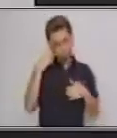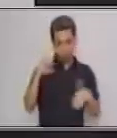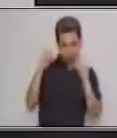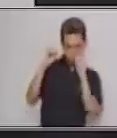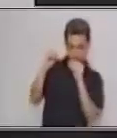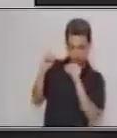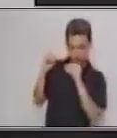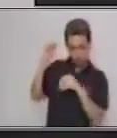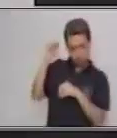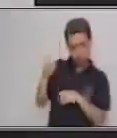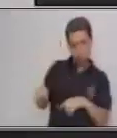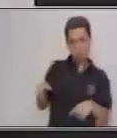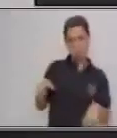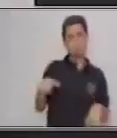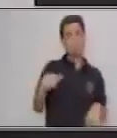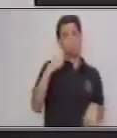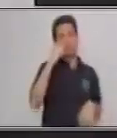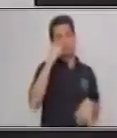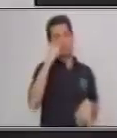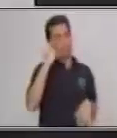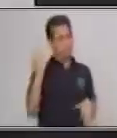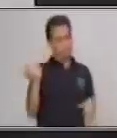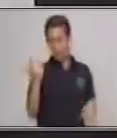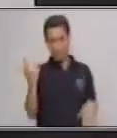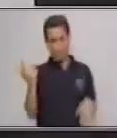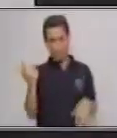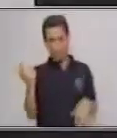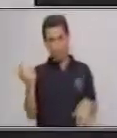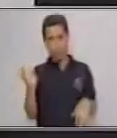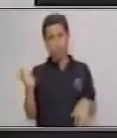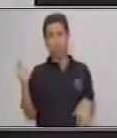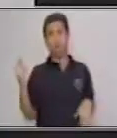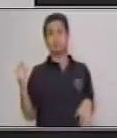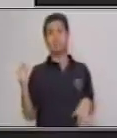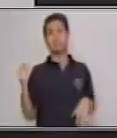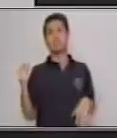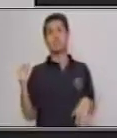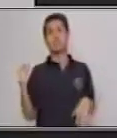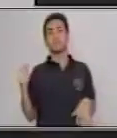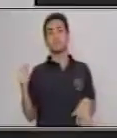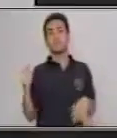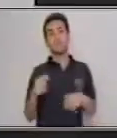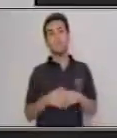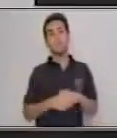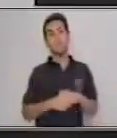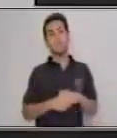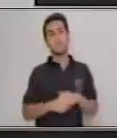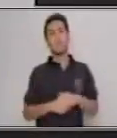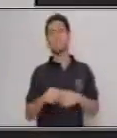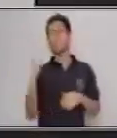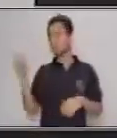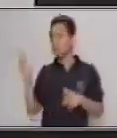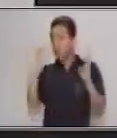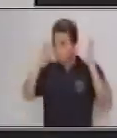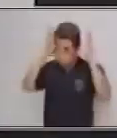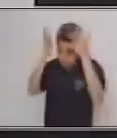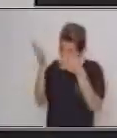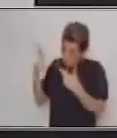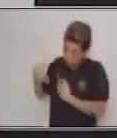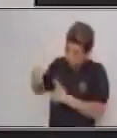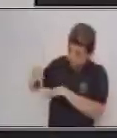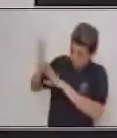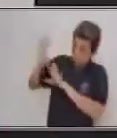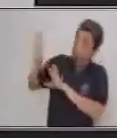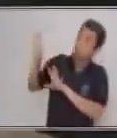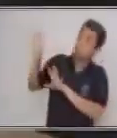en el bosque sin anunciarse antes y comenzar a maltratar a sus habitantes. La dejé seguir su camino, pero yo me